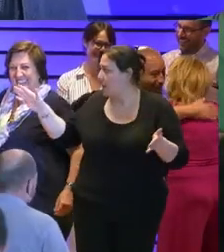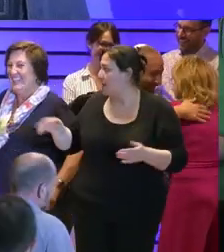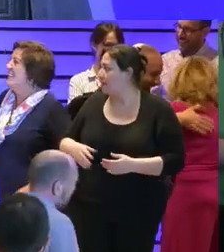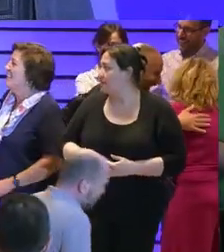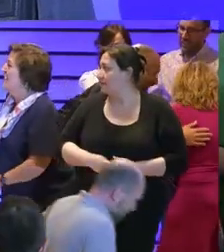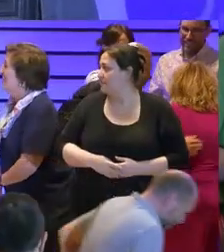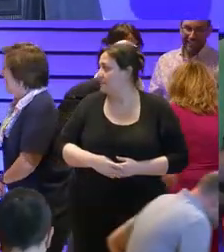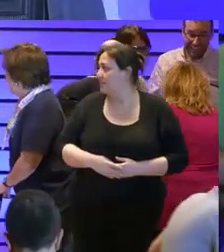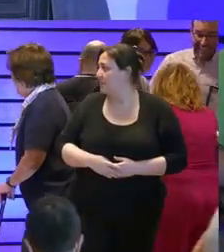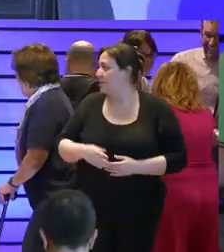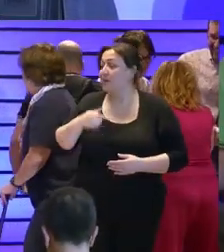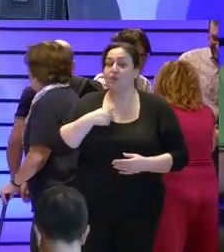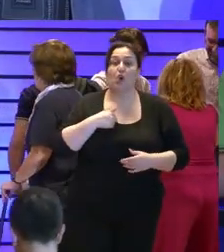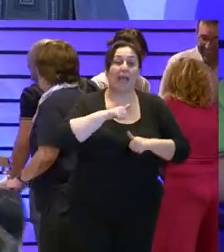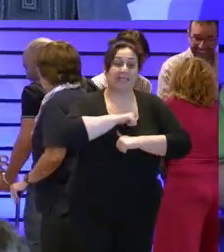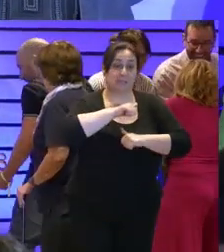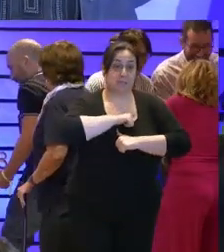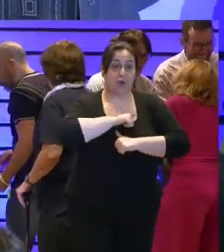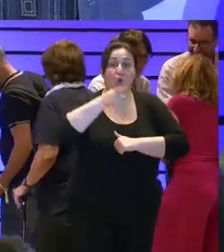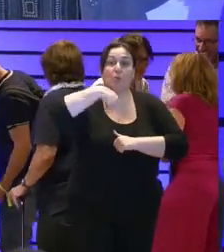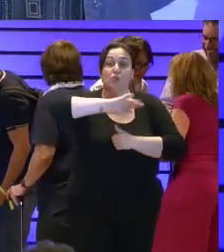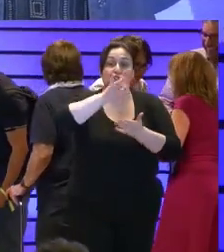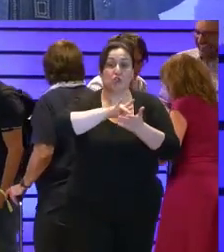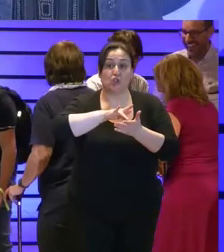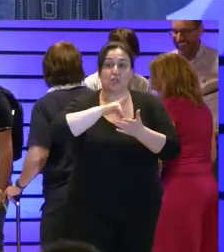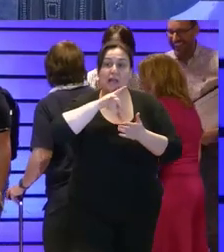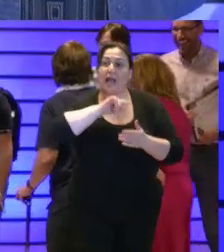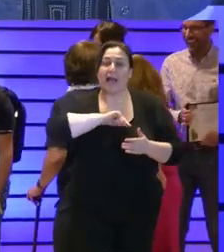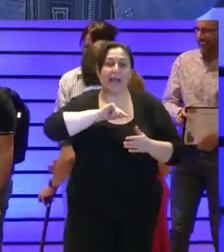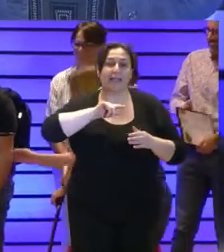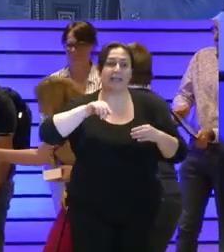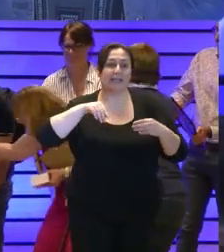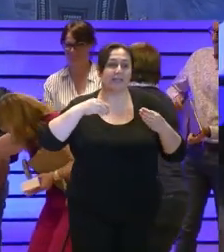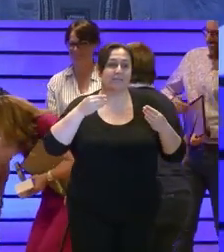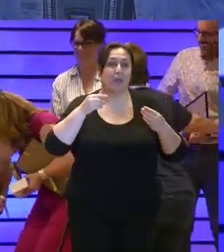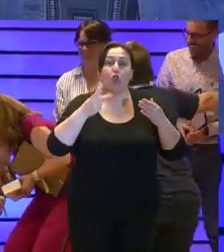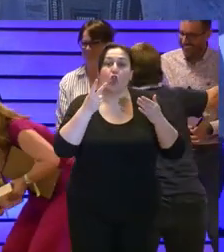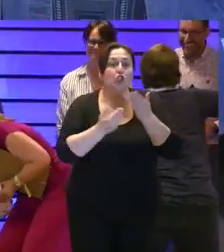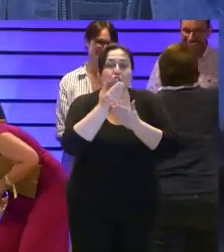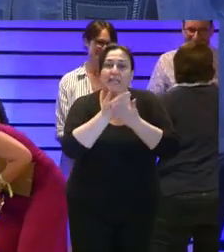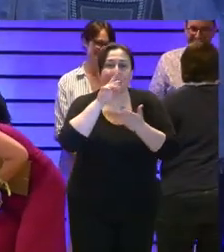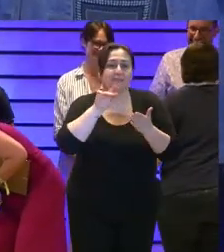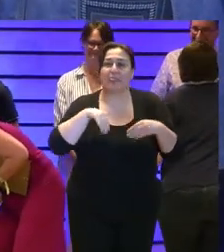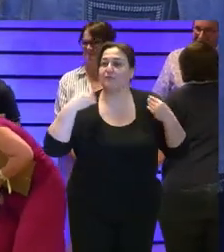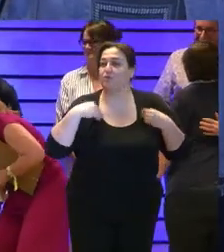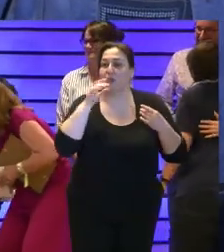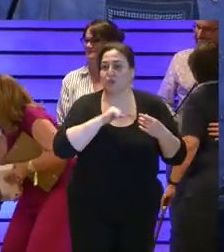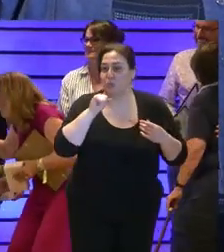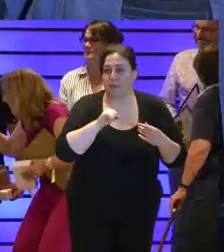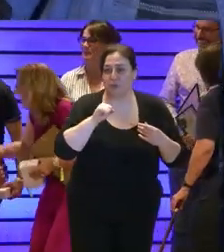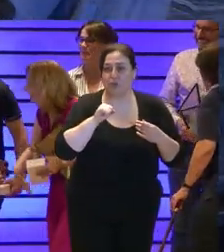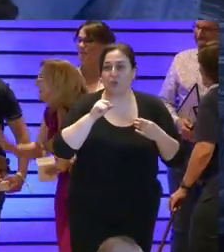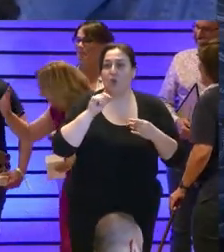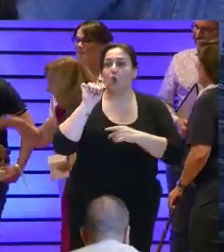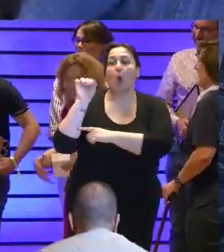que espero que hayáis pasado un par de días estupendos. No hagáis caso mucho